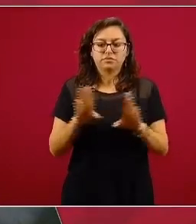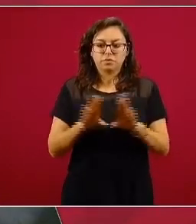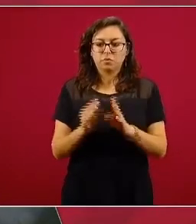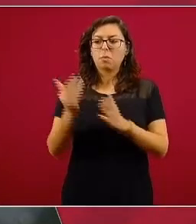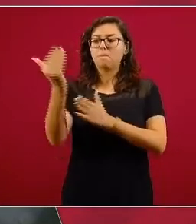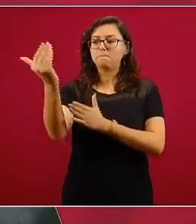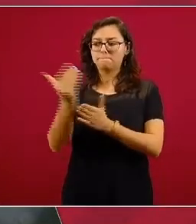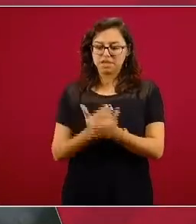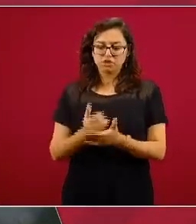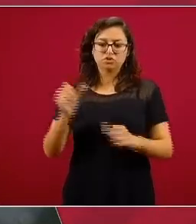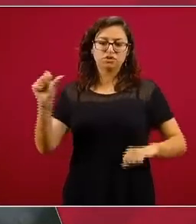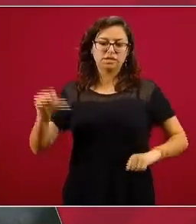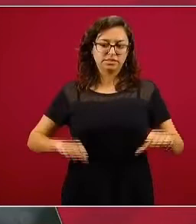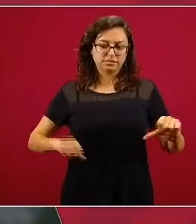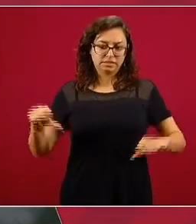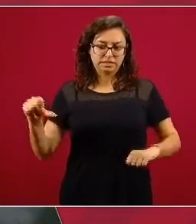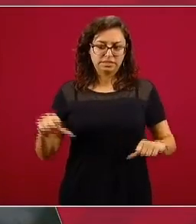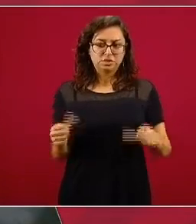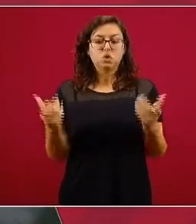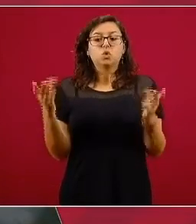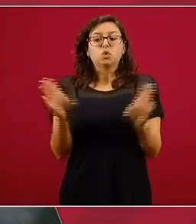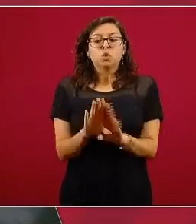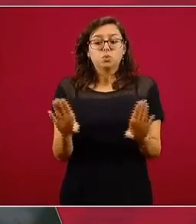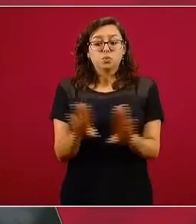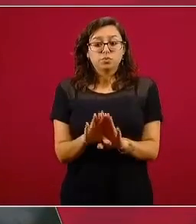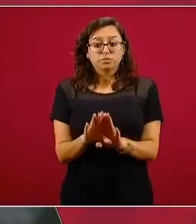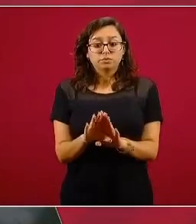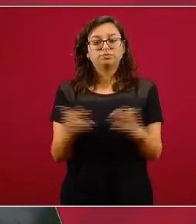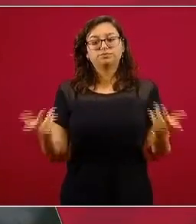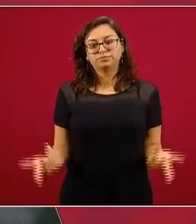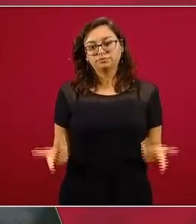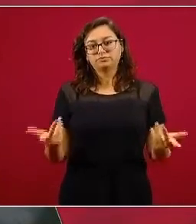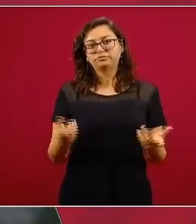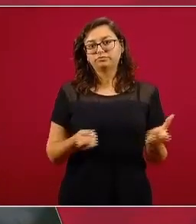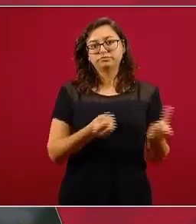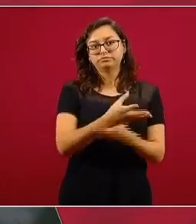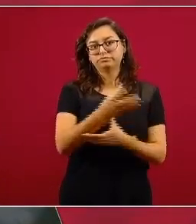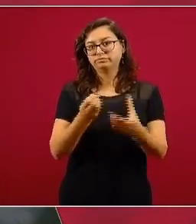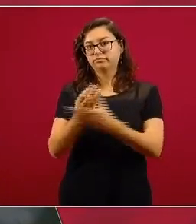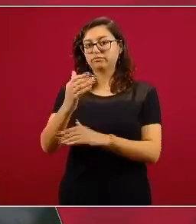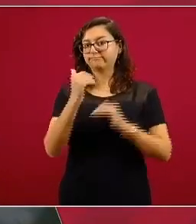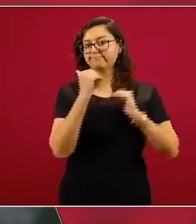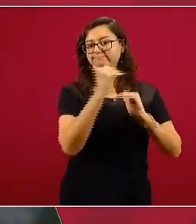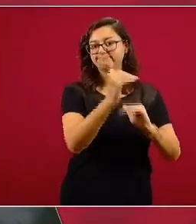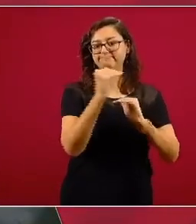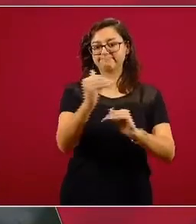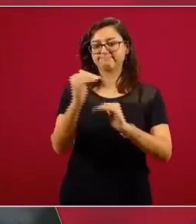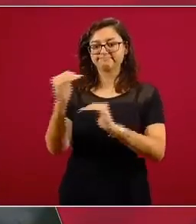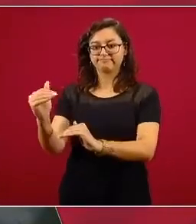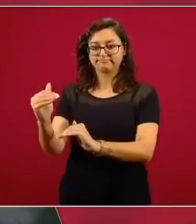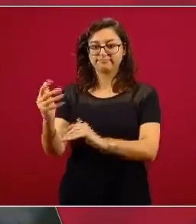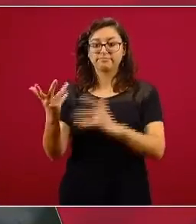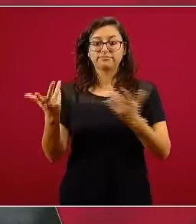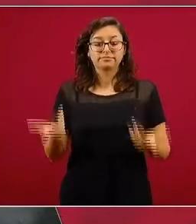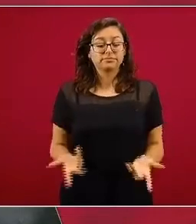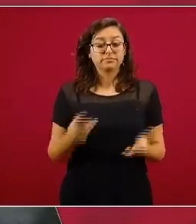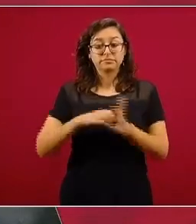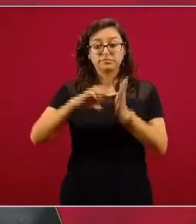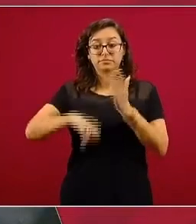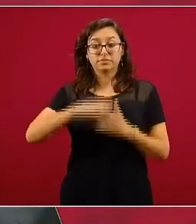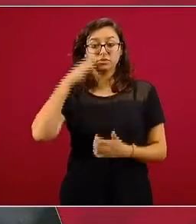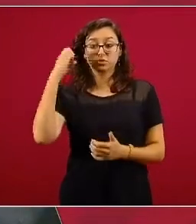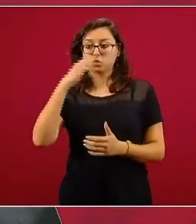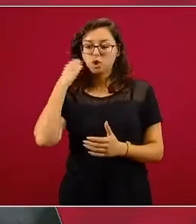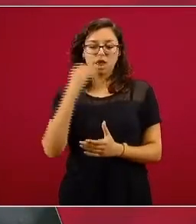a través de la restricción de actividades en el espacio público. Siguen suspendidas las clases